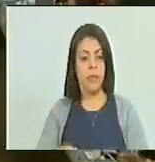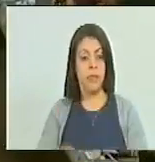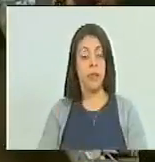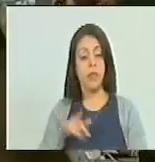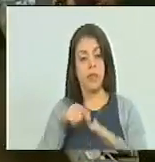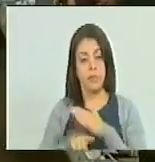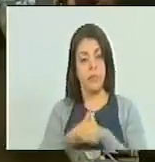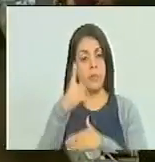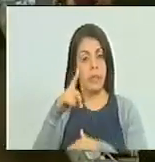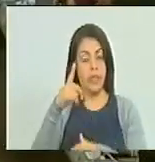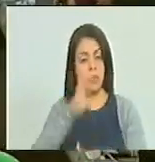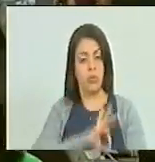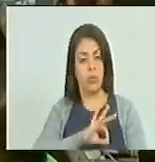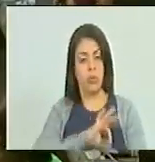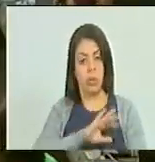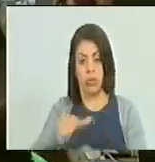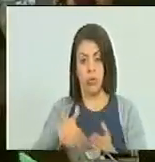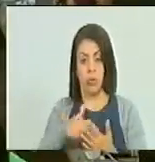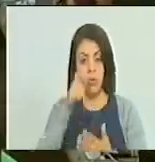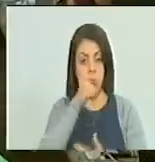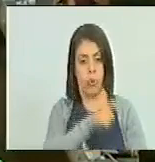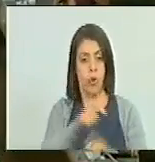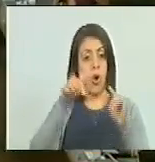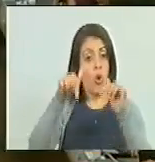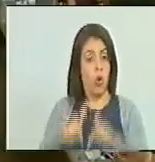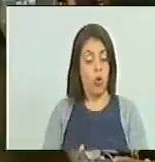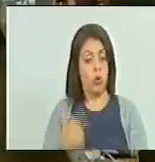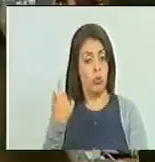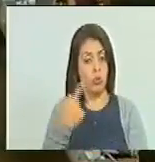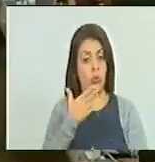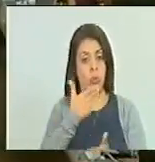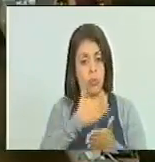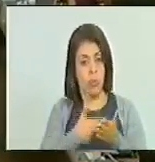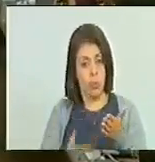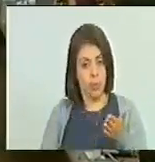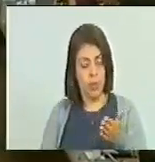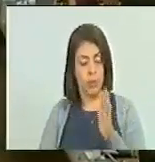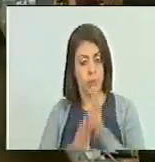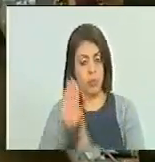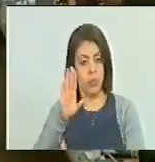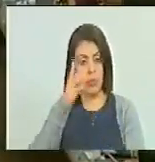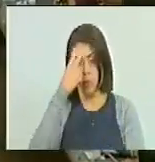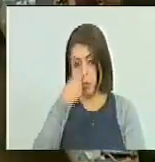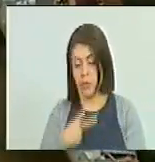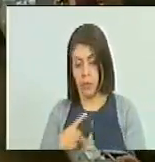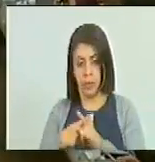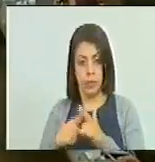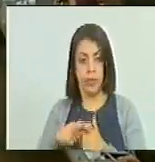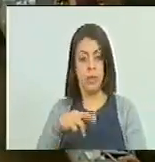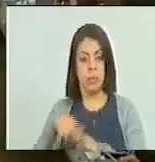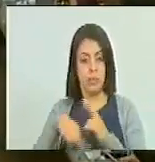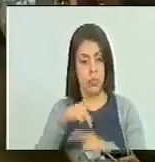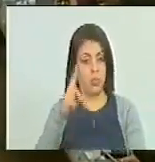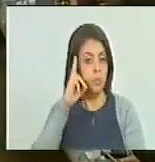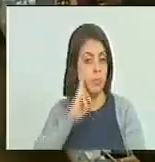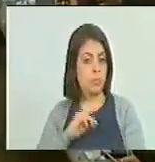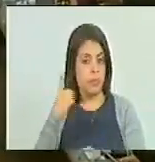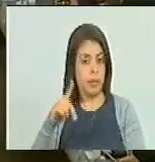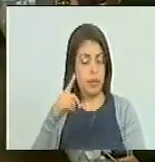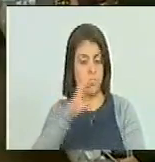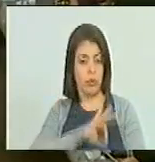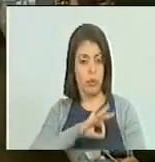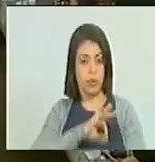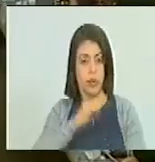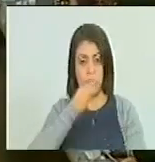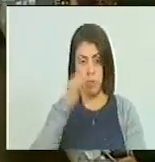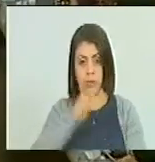el acceso a los derechos sociales de todo el pueblo. Y hoy en día no solo son la propuesta para superar la pobreza, son la propuesta de la Revolución Bolivariana para acceder a los derechos sociales,